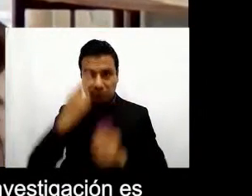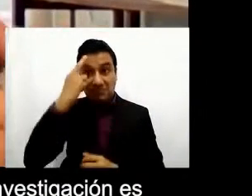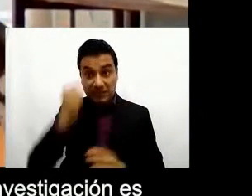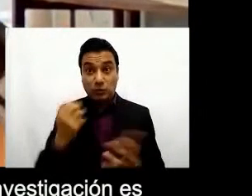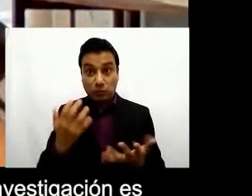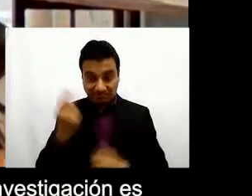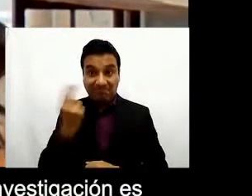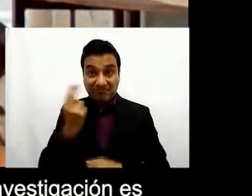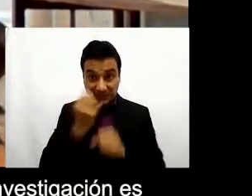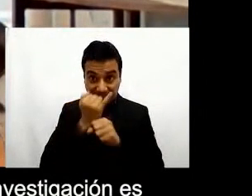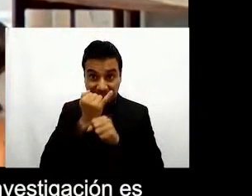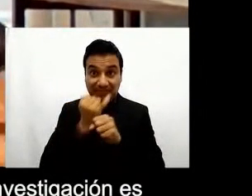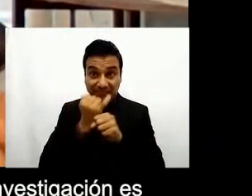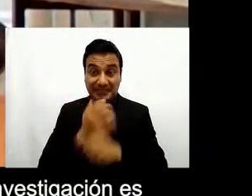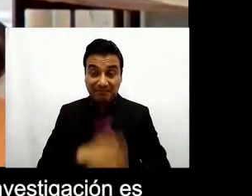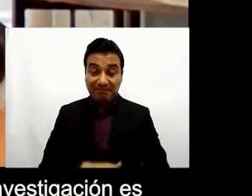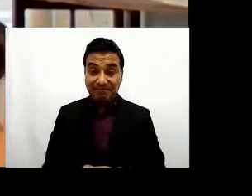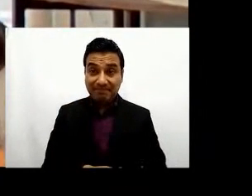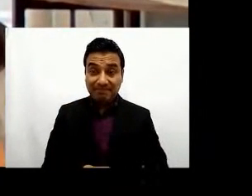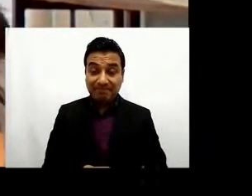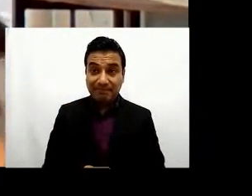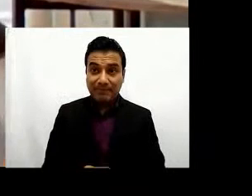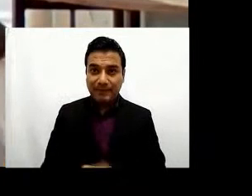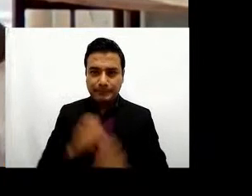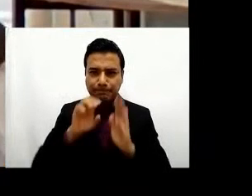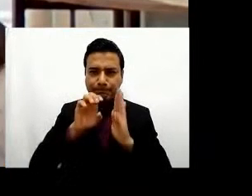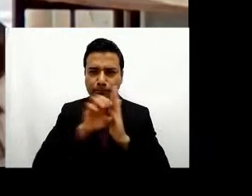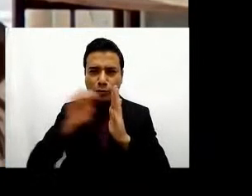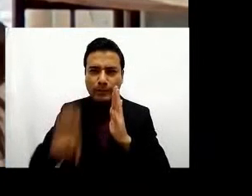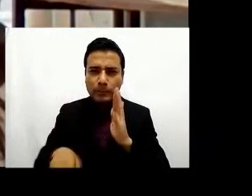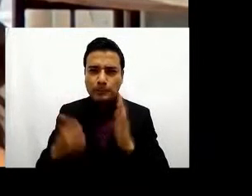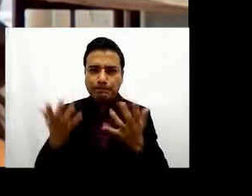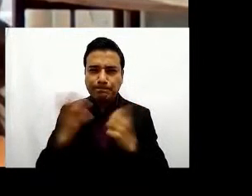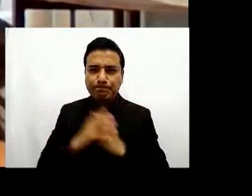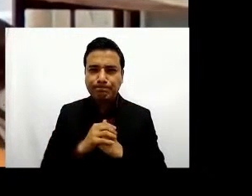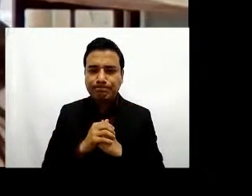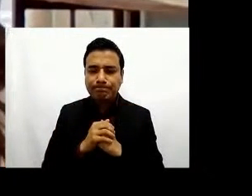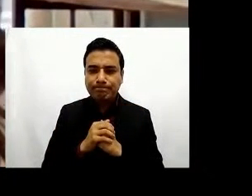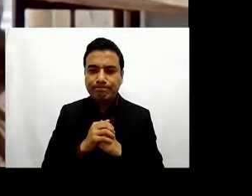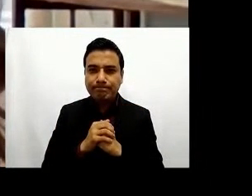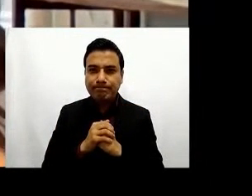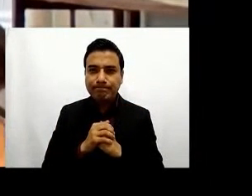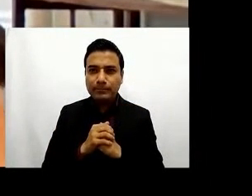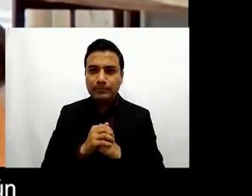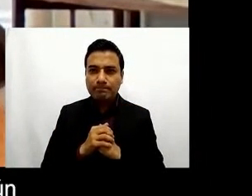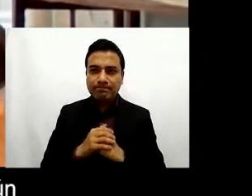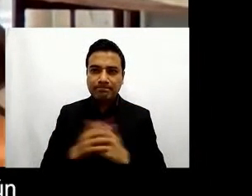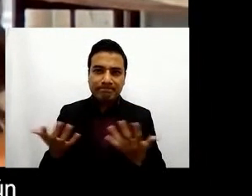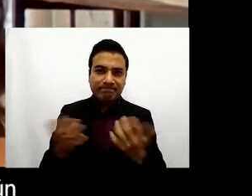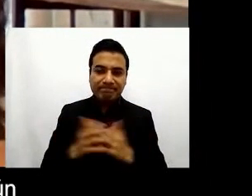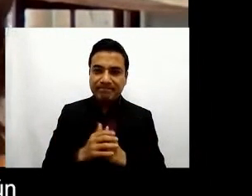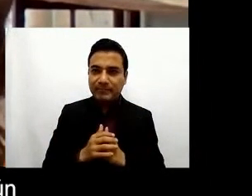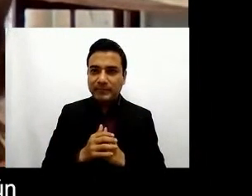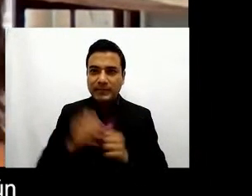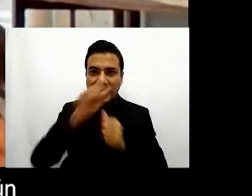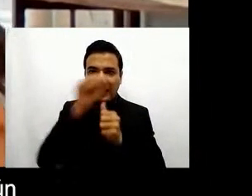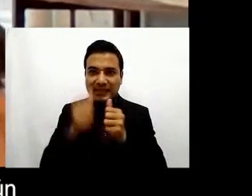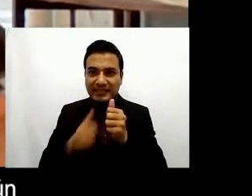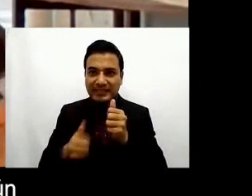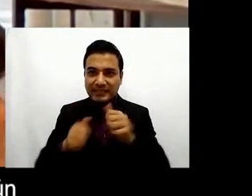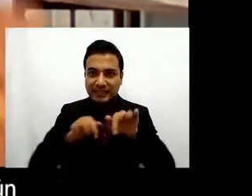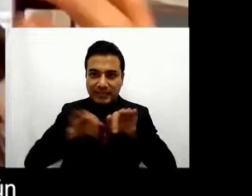Por ejemplo, para entender qué sucede en el mercado laboral de los artistas